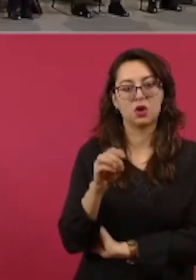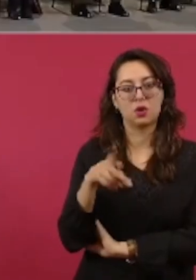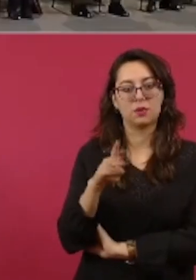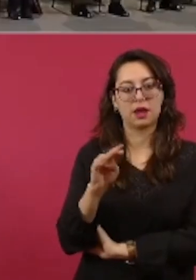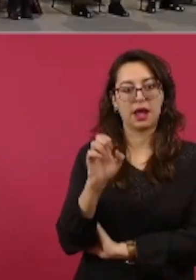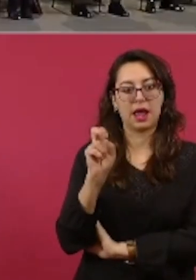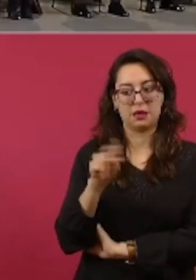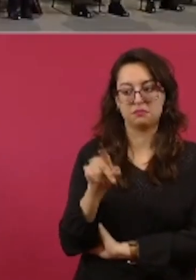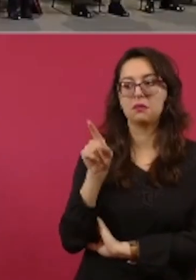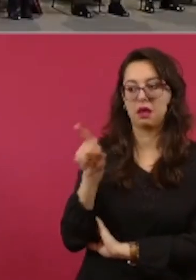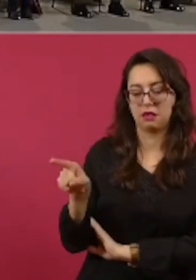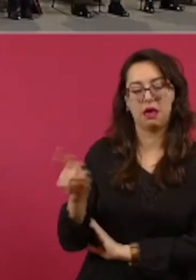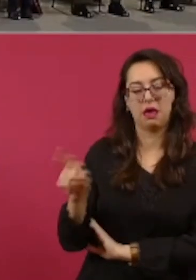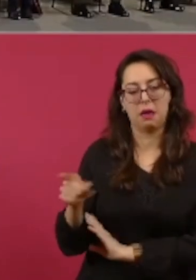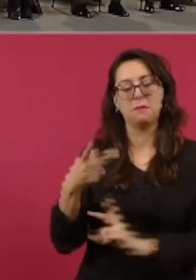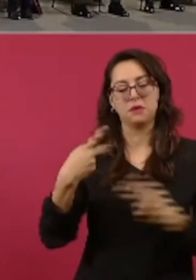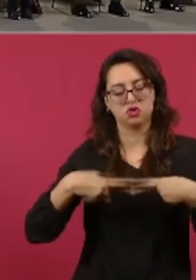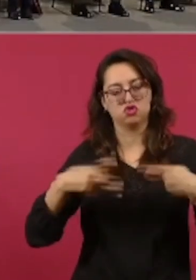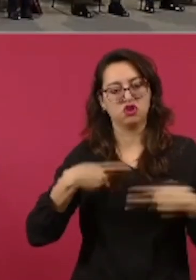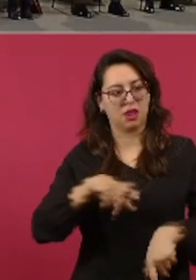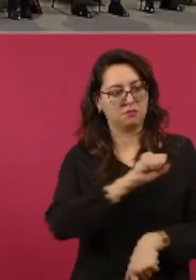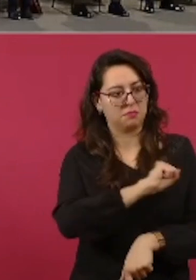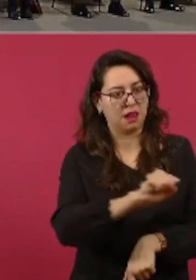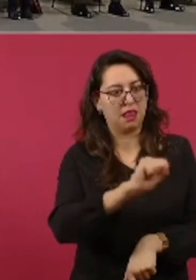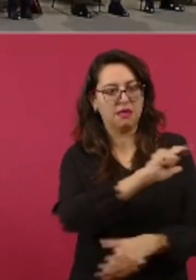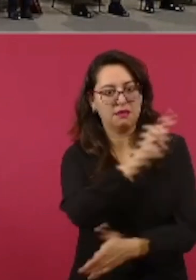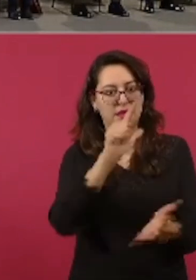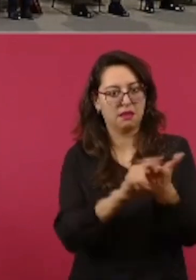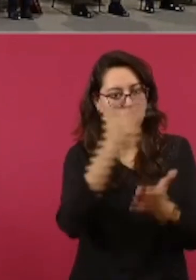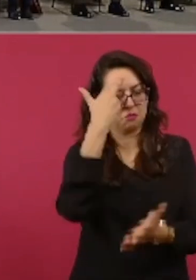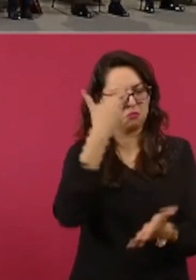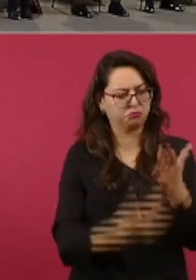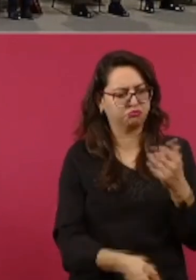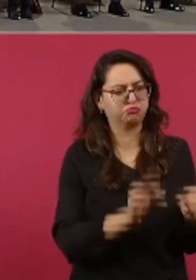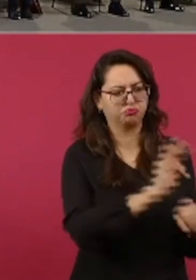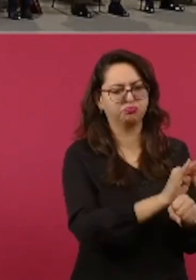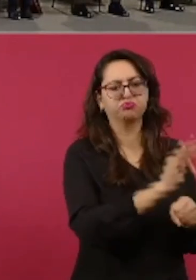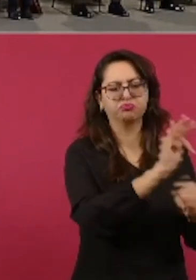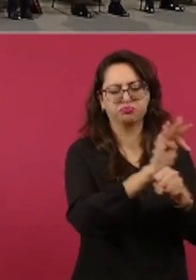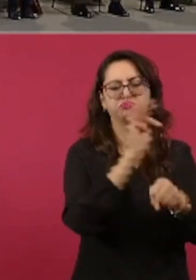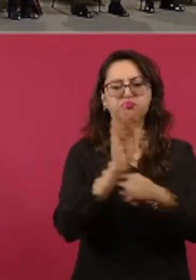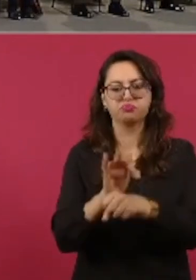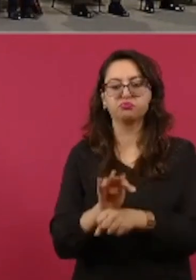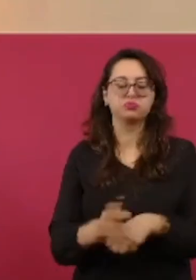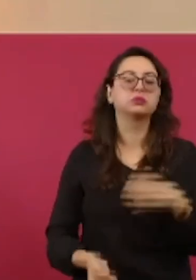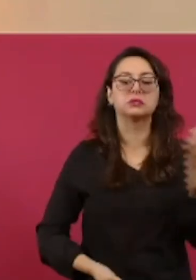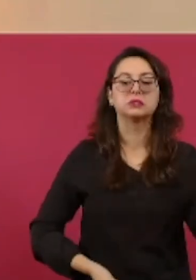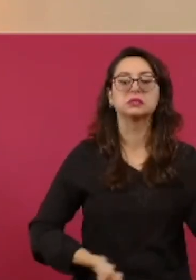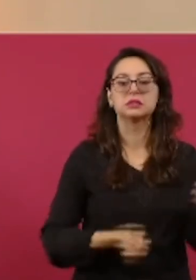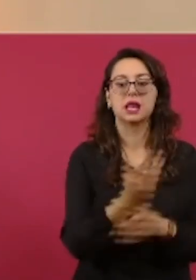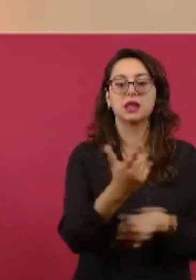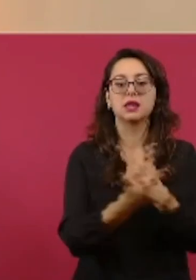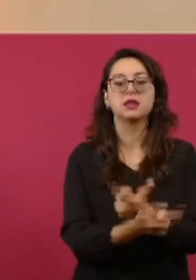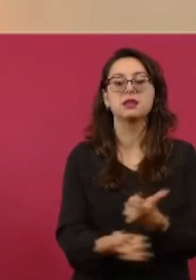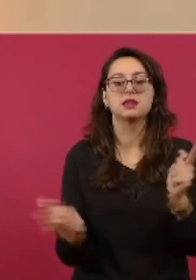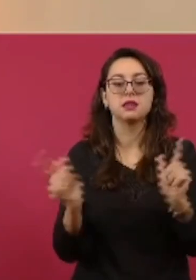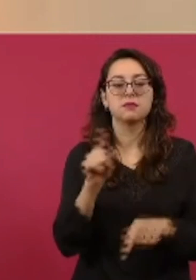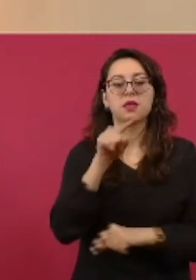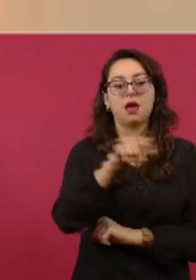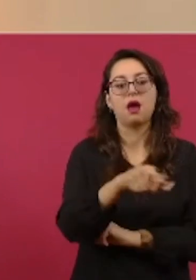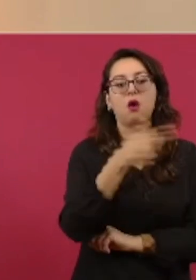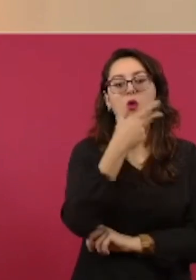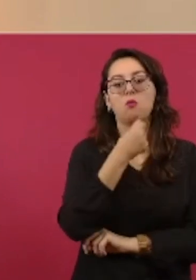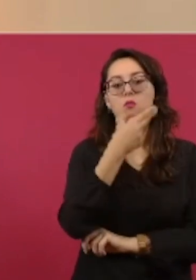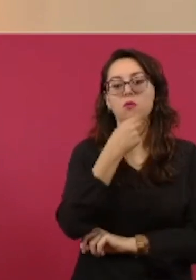El caso es que ella decretó auto de libertad a Héctor Luis El Güero